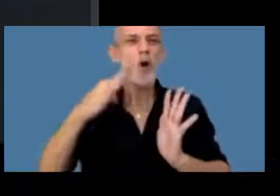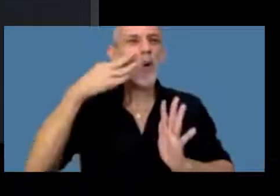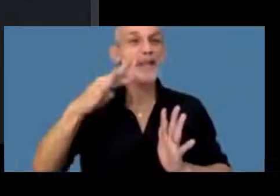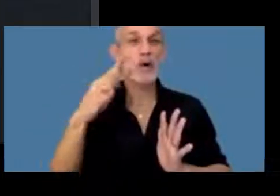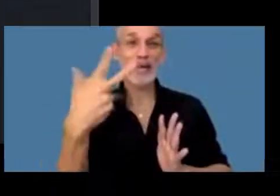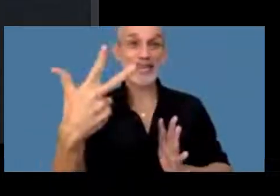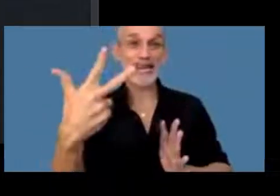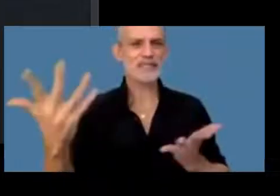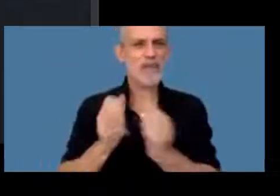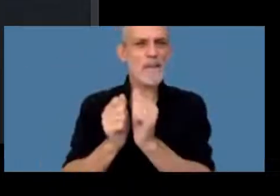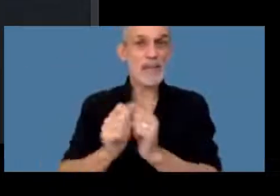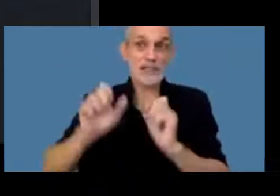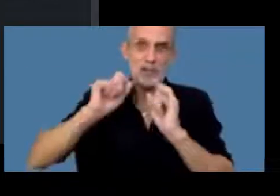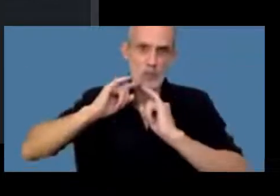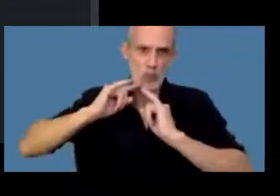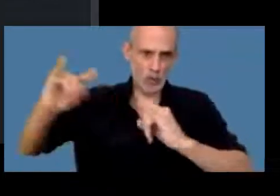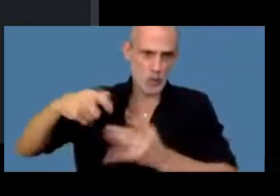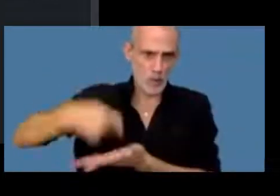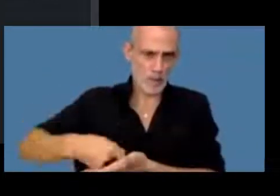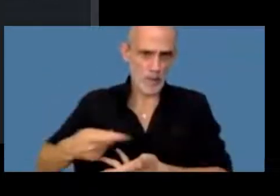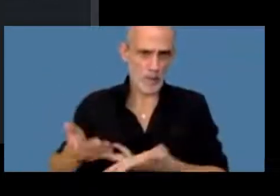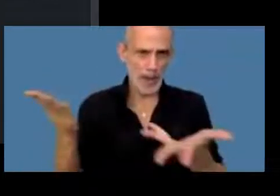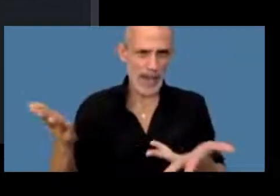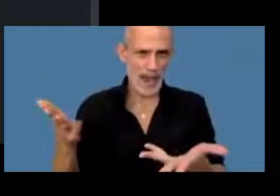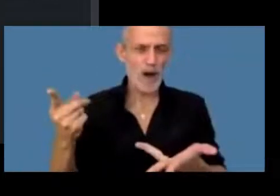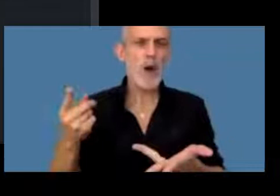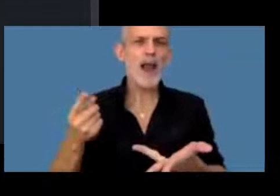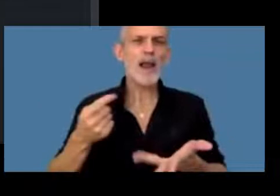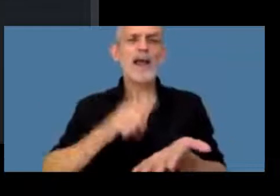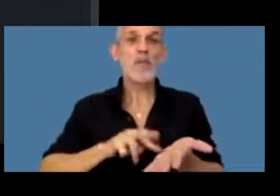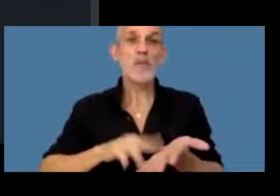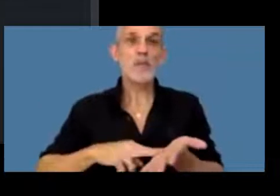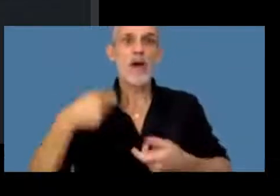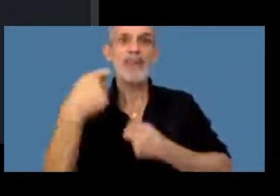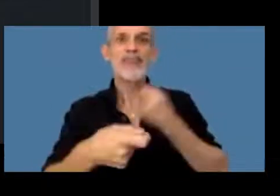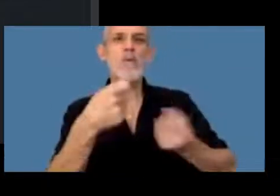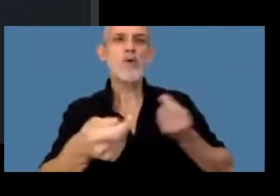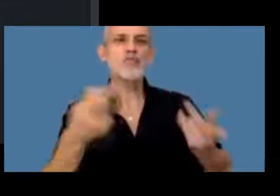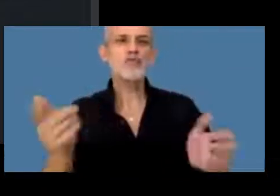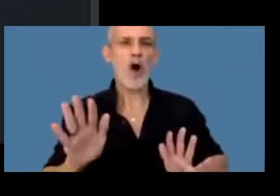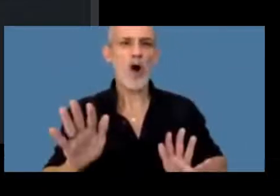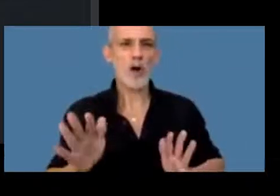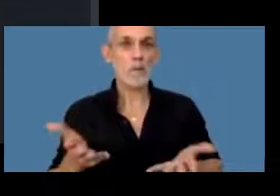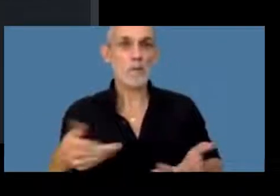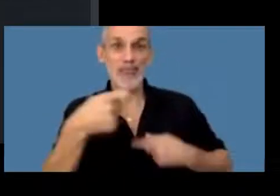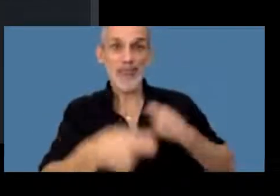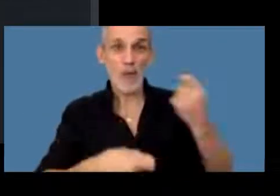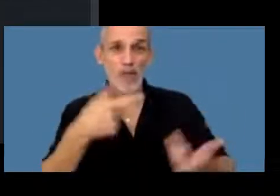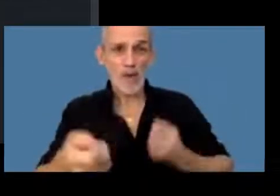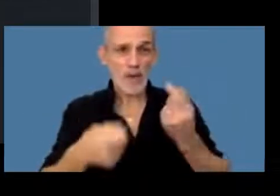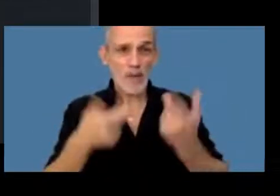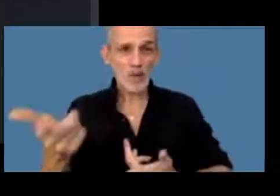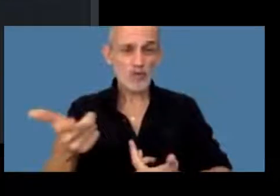tener que ser las que financiarían el régimen de devolución, digamos, ¿no? ¿Por qué? Porque el SICORE no